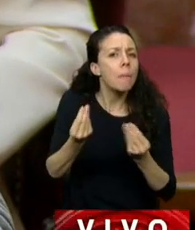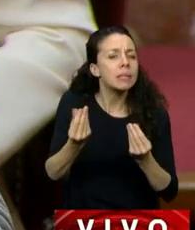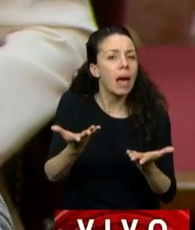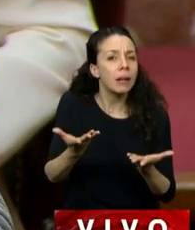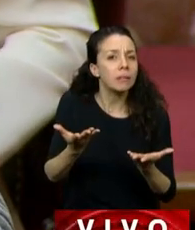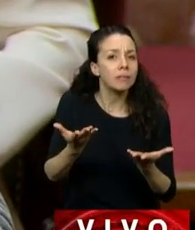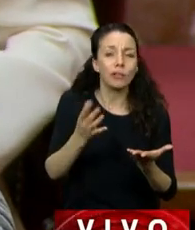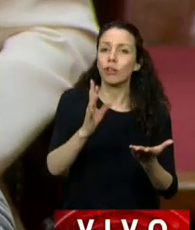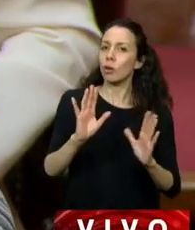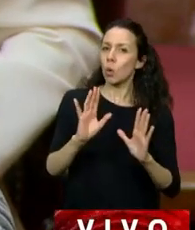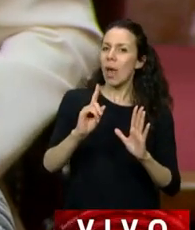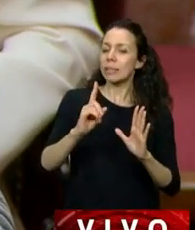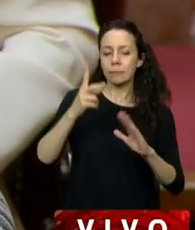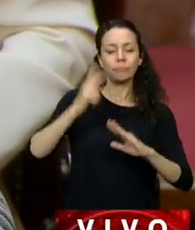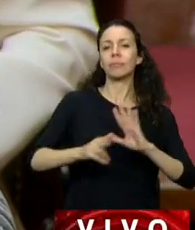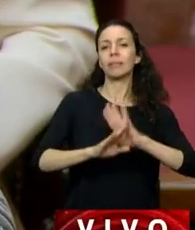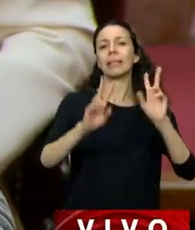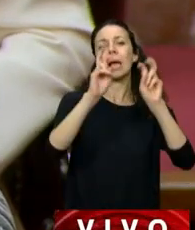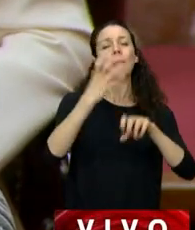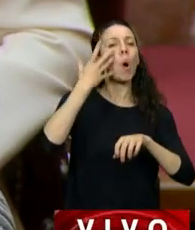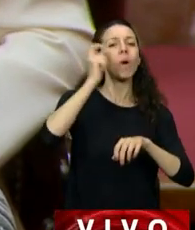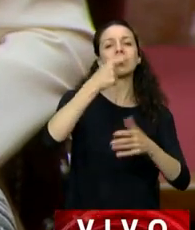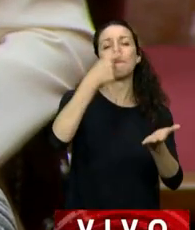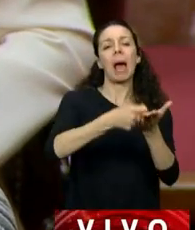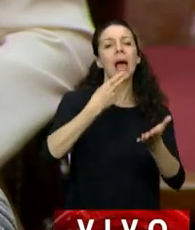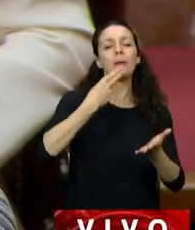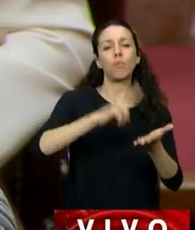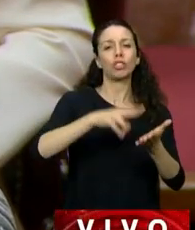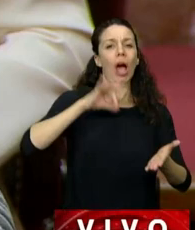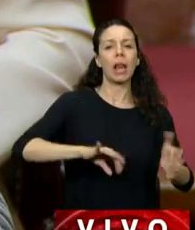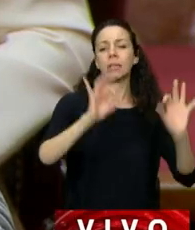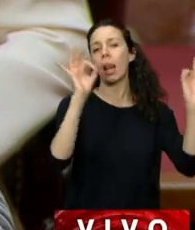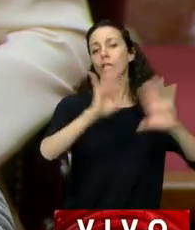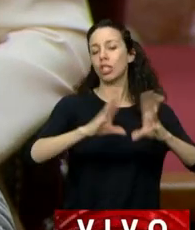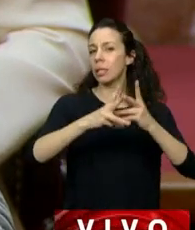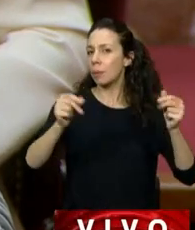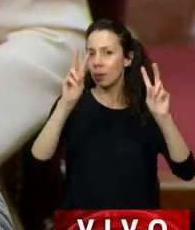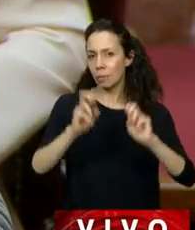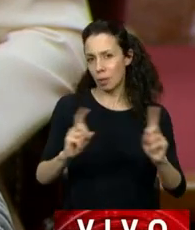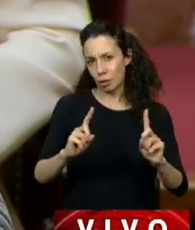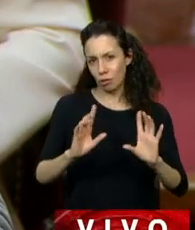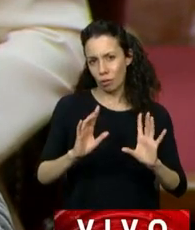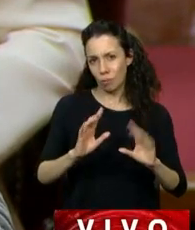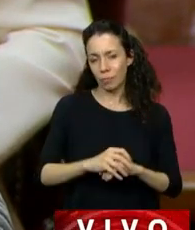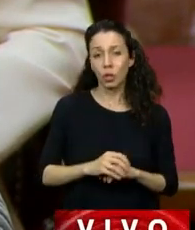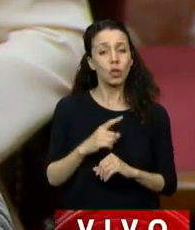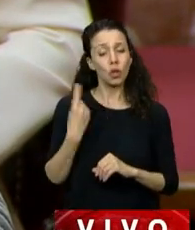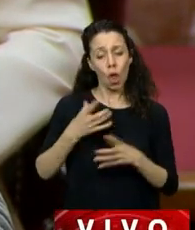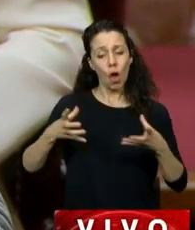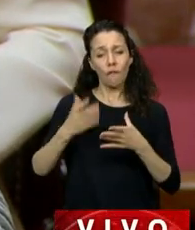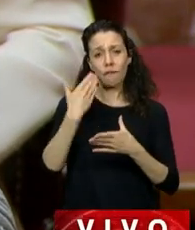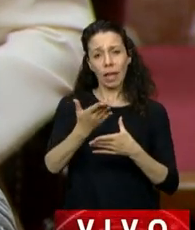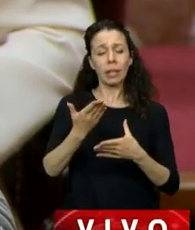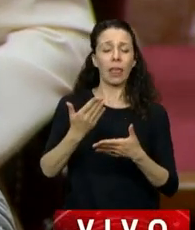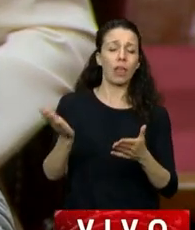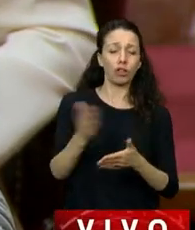ganancias. Hay que discutir estas cosas. Si nos piden a las fuerzas políticas que integramos el Frente de Todos y que aspiramos a representar al Movimiento